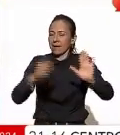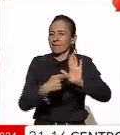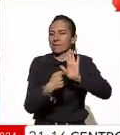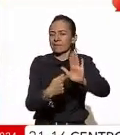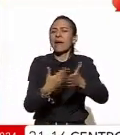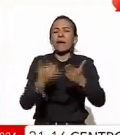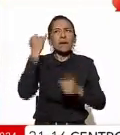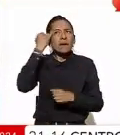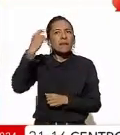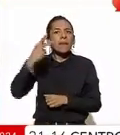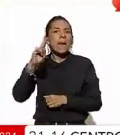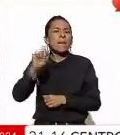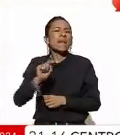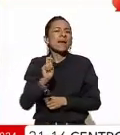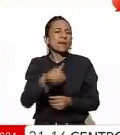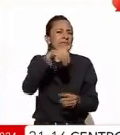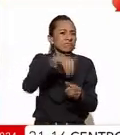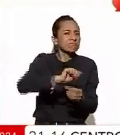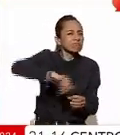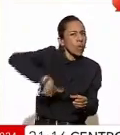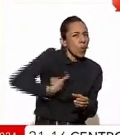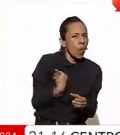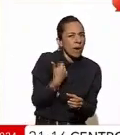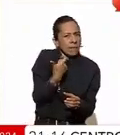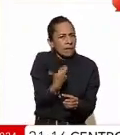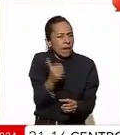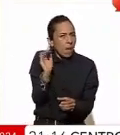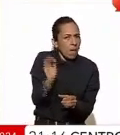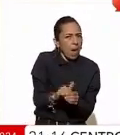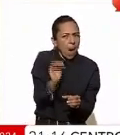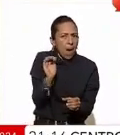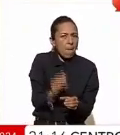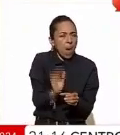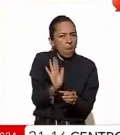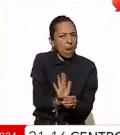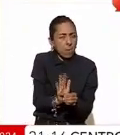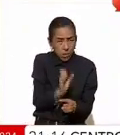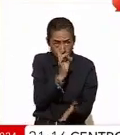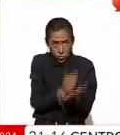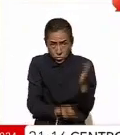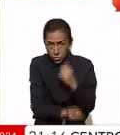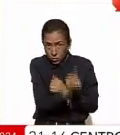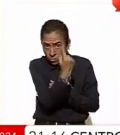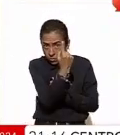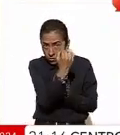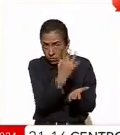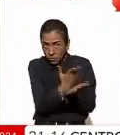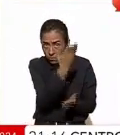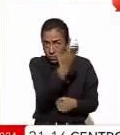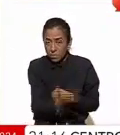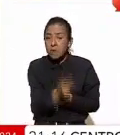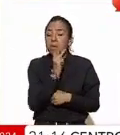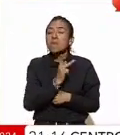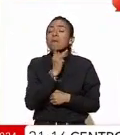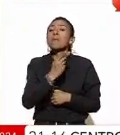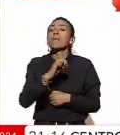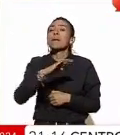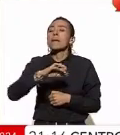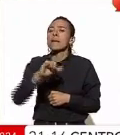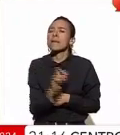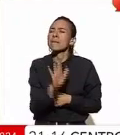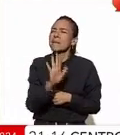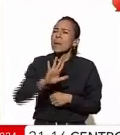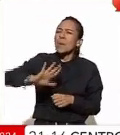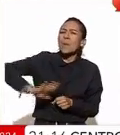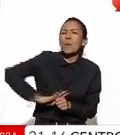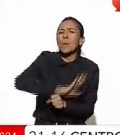de ahorros, ¿esto es posible? Además me imagino que no solo son ahorros por parte de Pemex, sino, digamos, es una cosa más